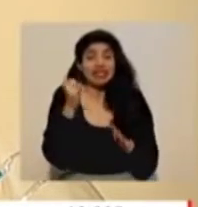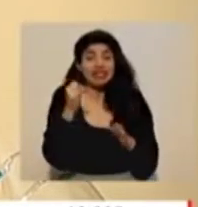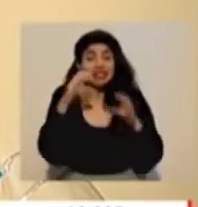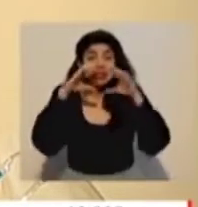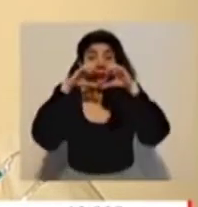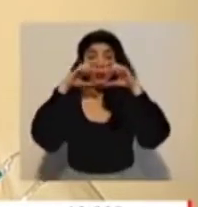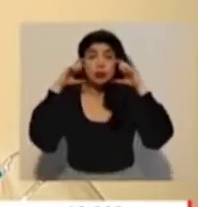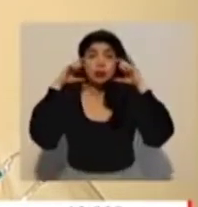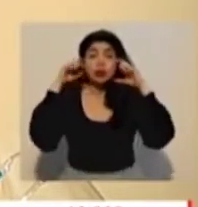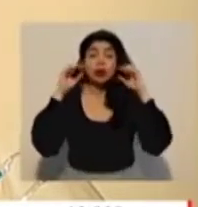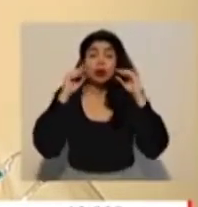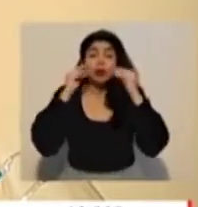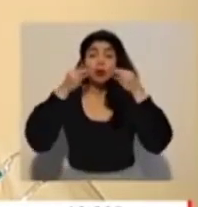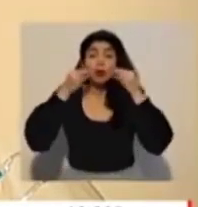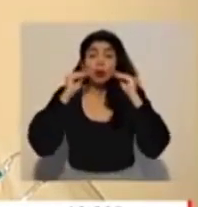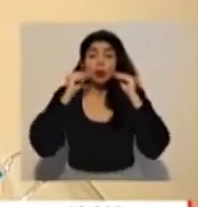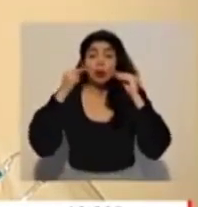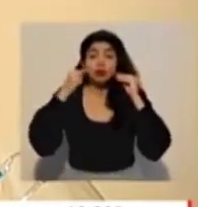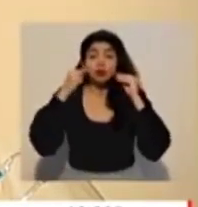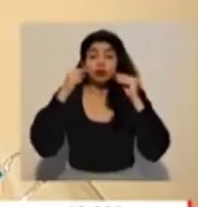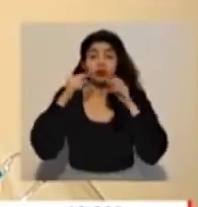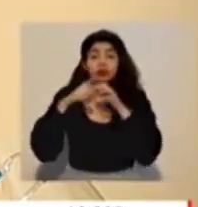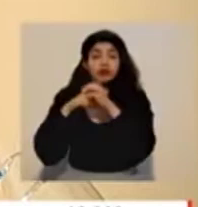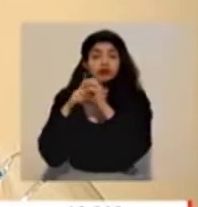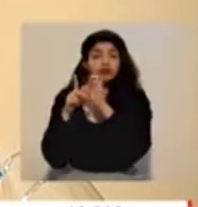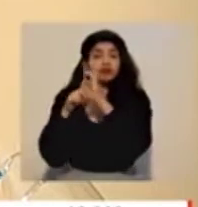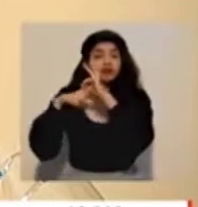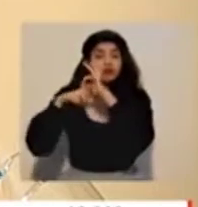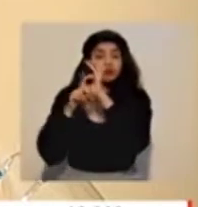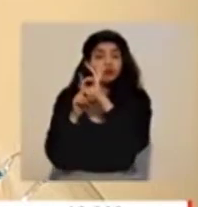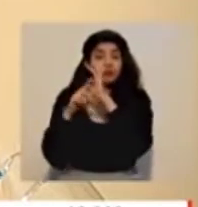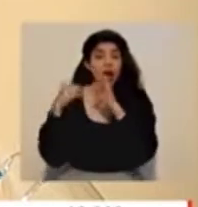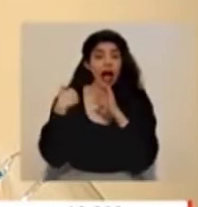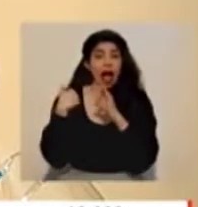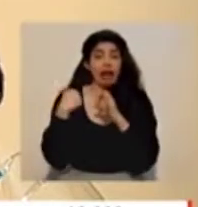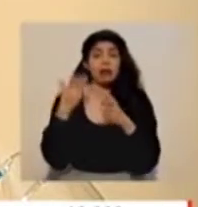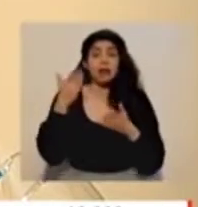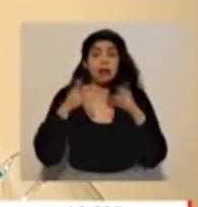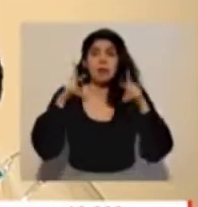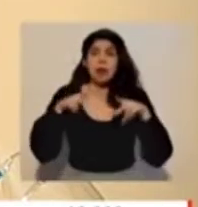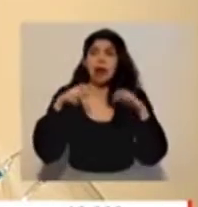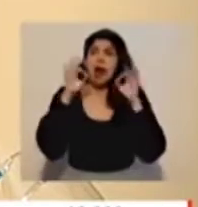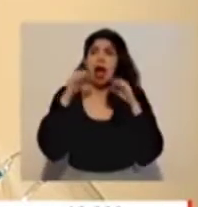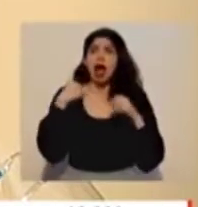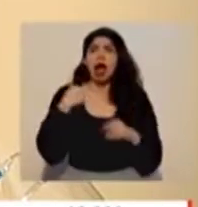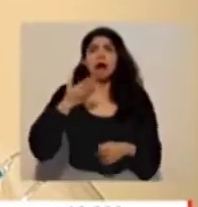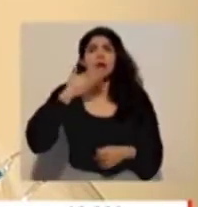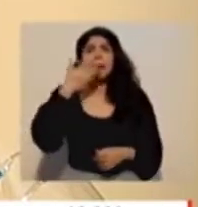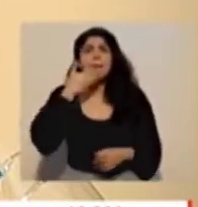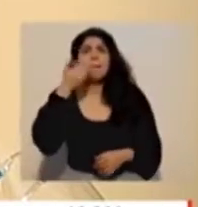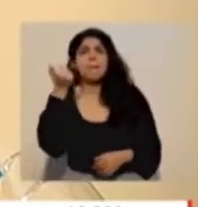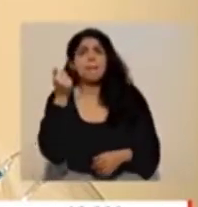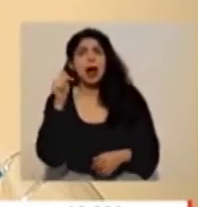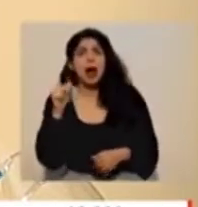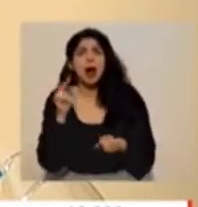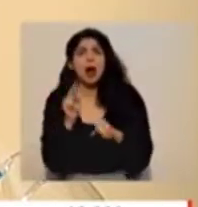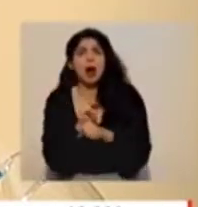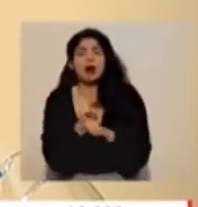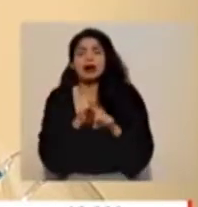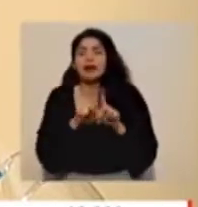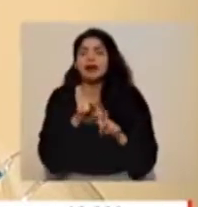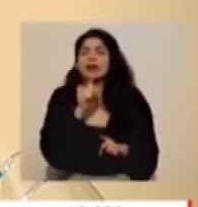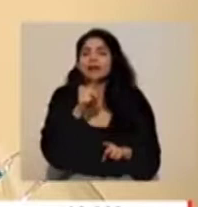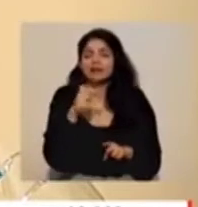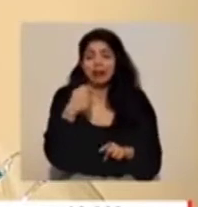con estas válvulas de exhalación, que como les digo, posiblemente la gente que se las ponga siente que puede respirar mejor, están en